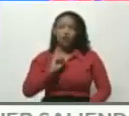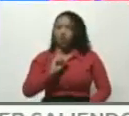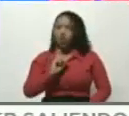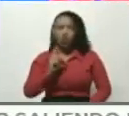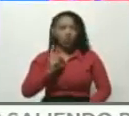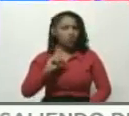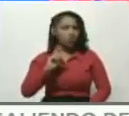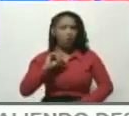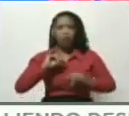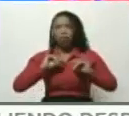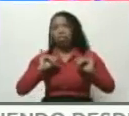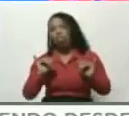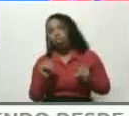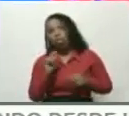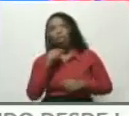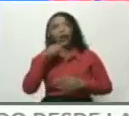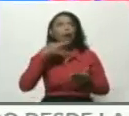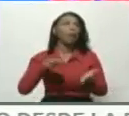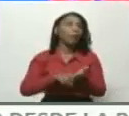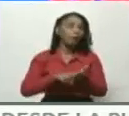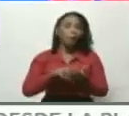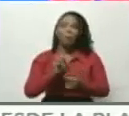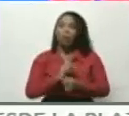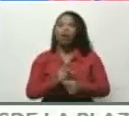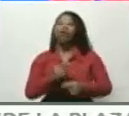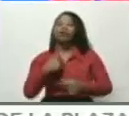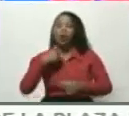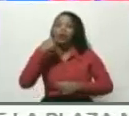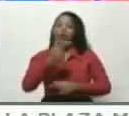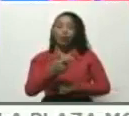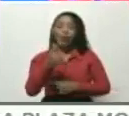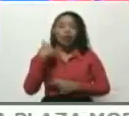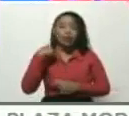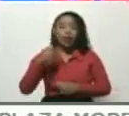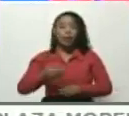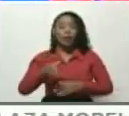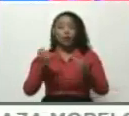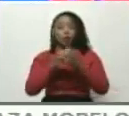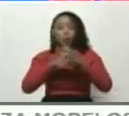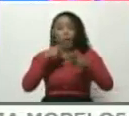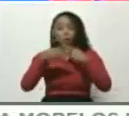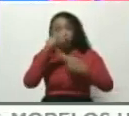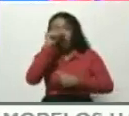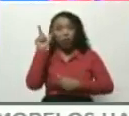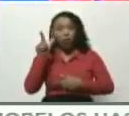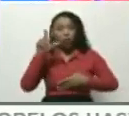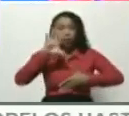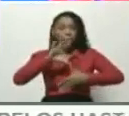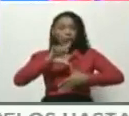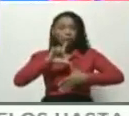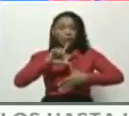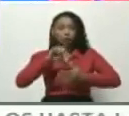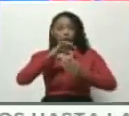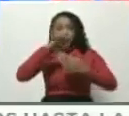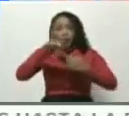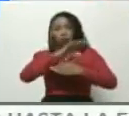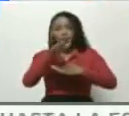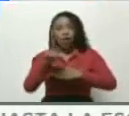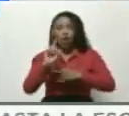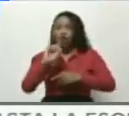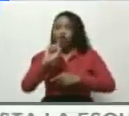decirlo, Diosdado, el partido político más importante de nuestra América Latina y el Caribe. Pero no se hizo